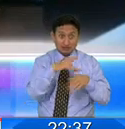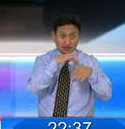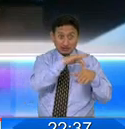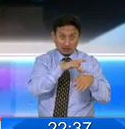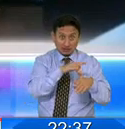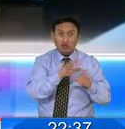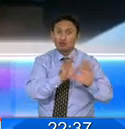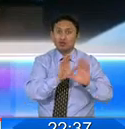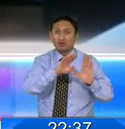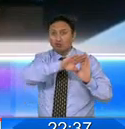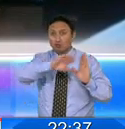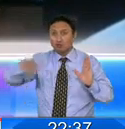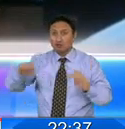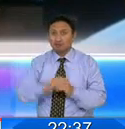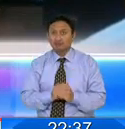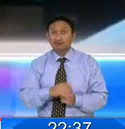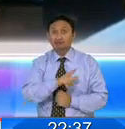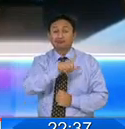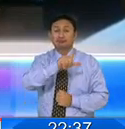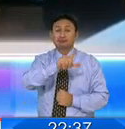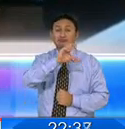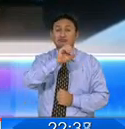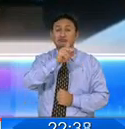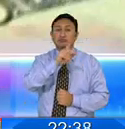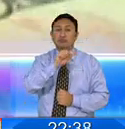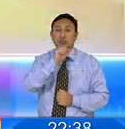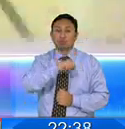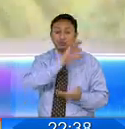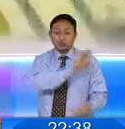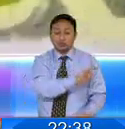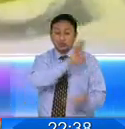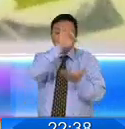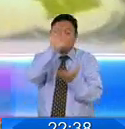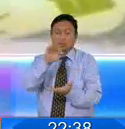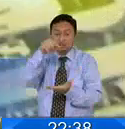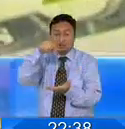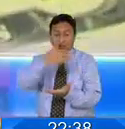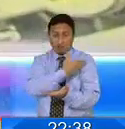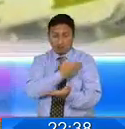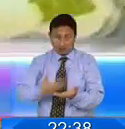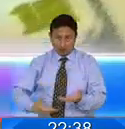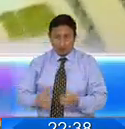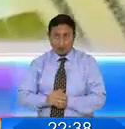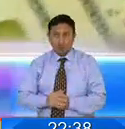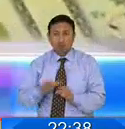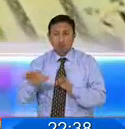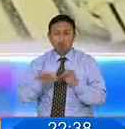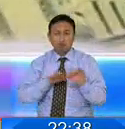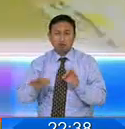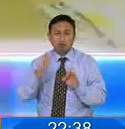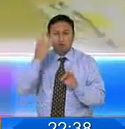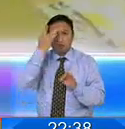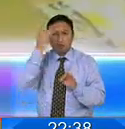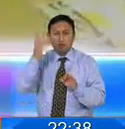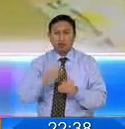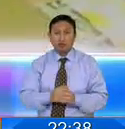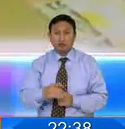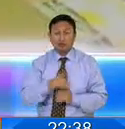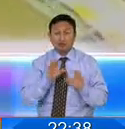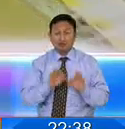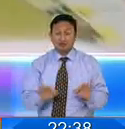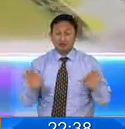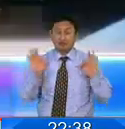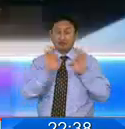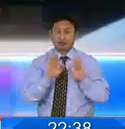en esa regulación. Marco López, delegado del presidente en la Junta de Política y Regulación Monetaria, explica el porqué de la importancia de